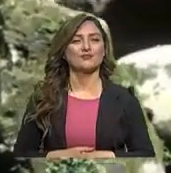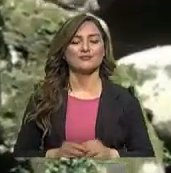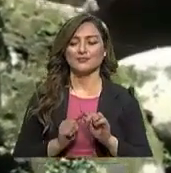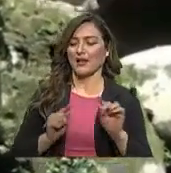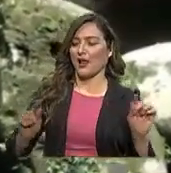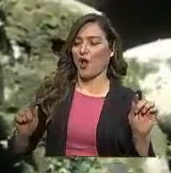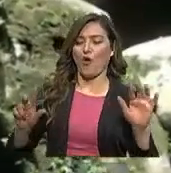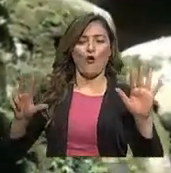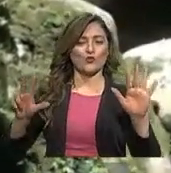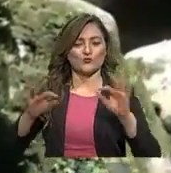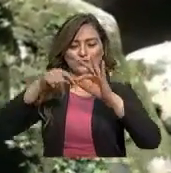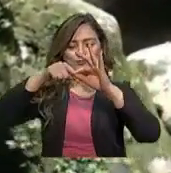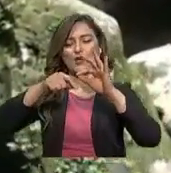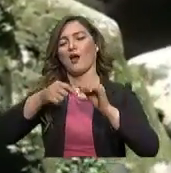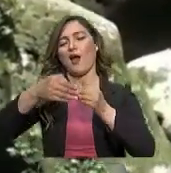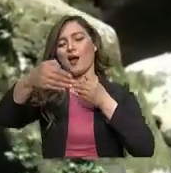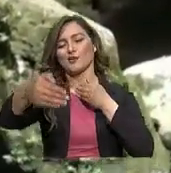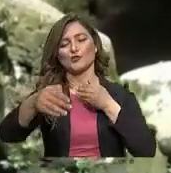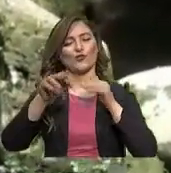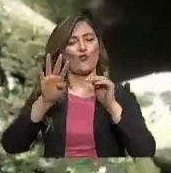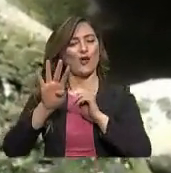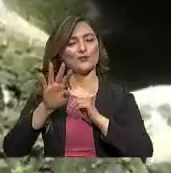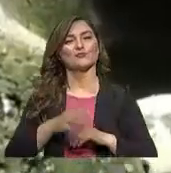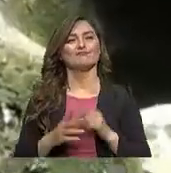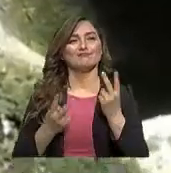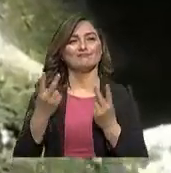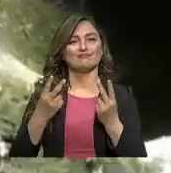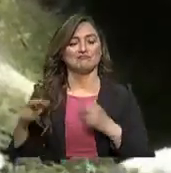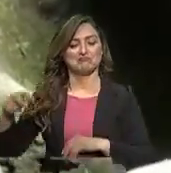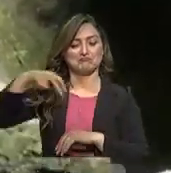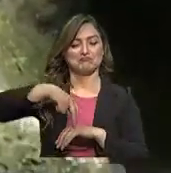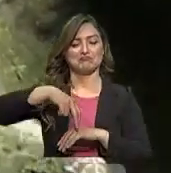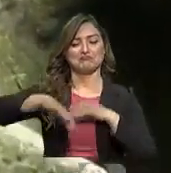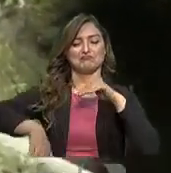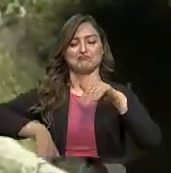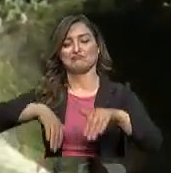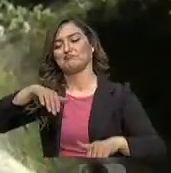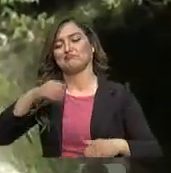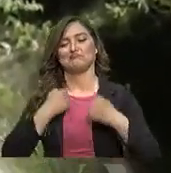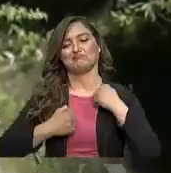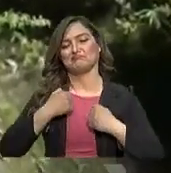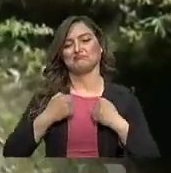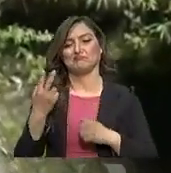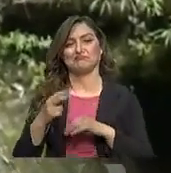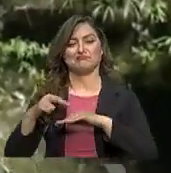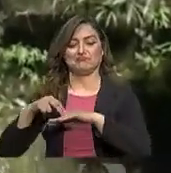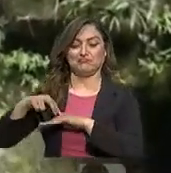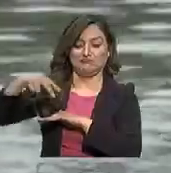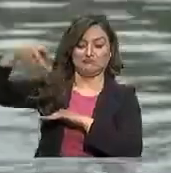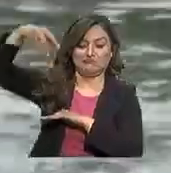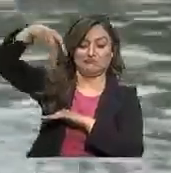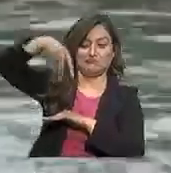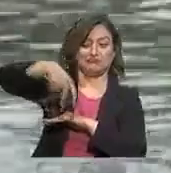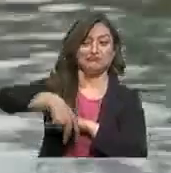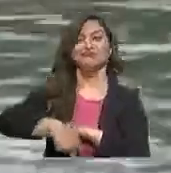largo por unos 4 metros de ancho, donde el visitante puede tranquilamente bañarse, nadar o pegarse un clavado desde la parte alta.